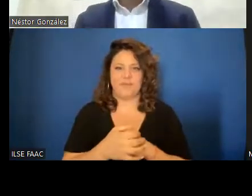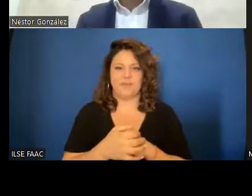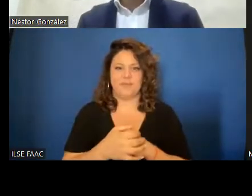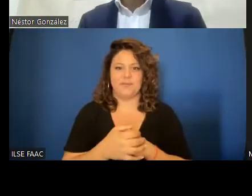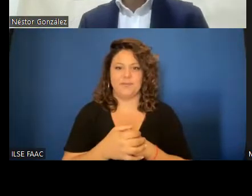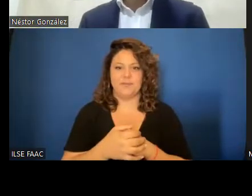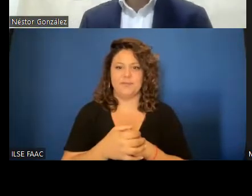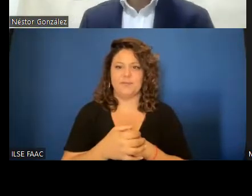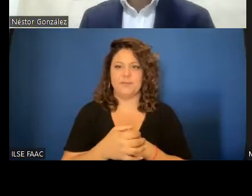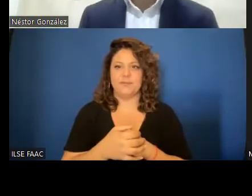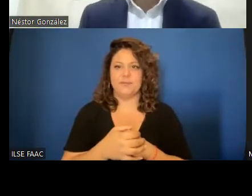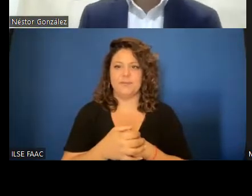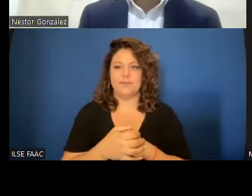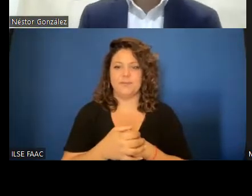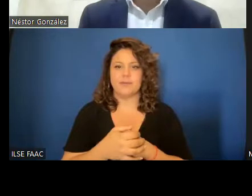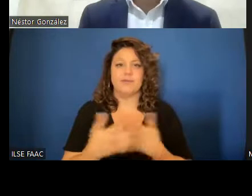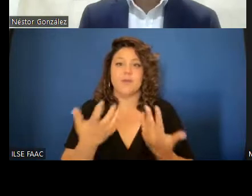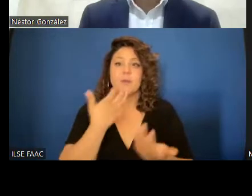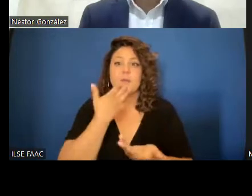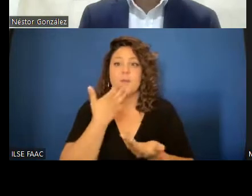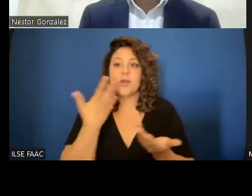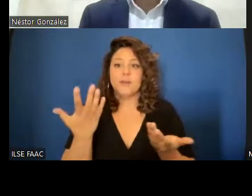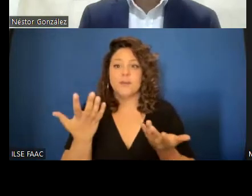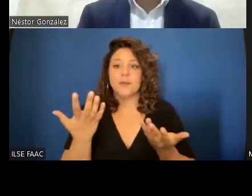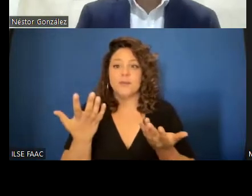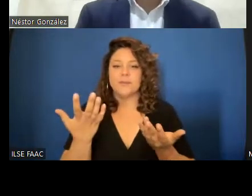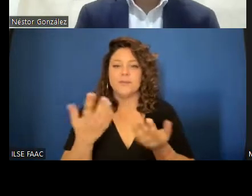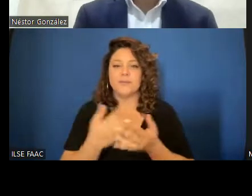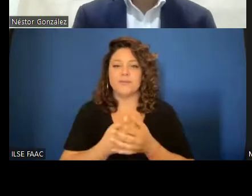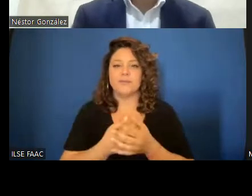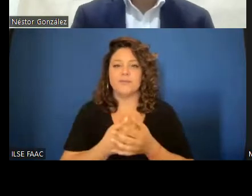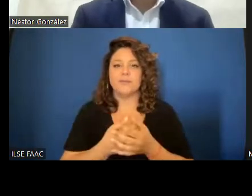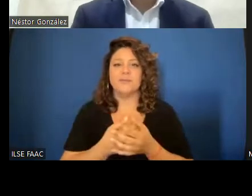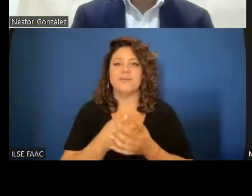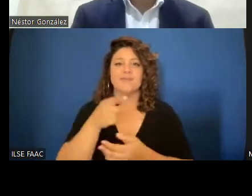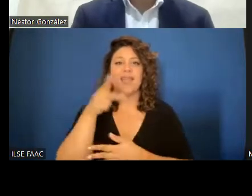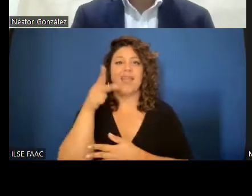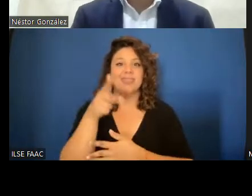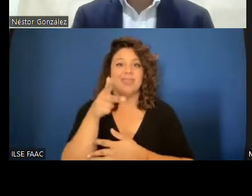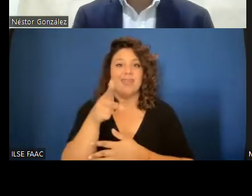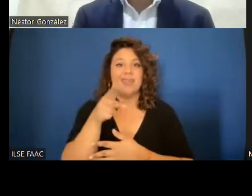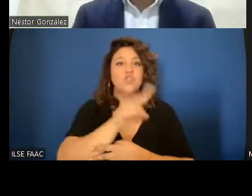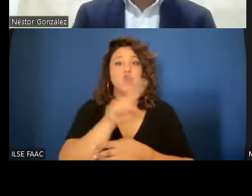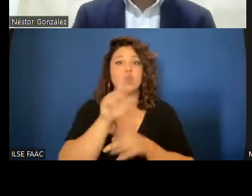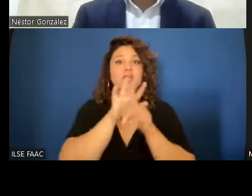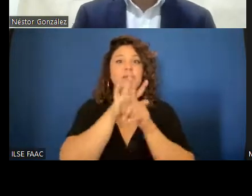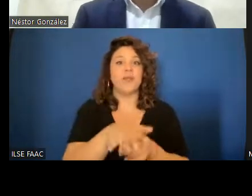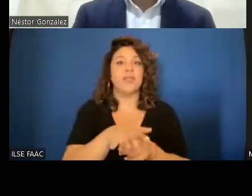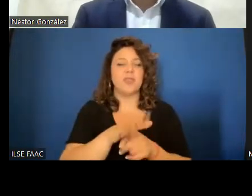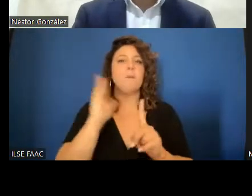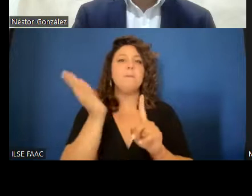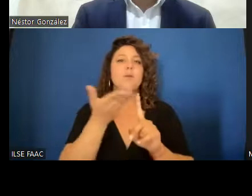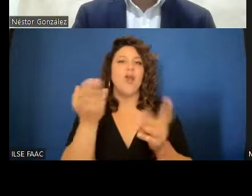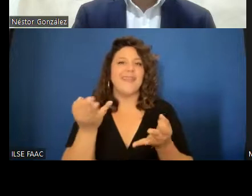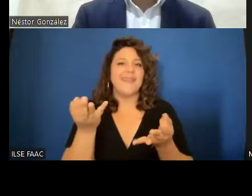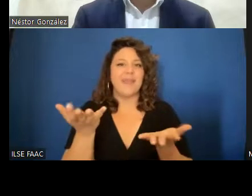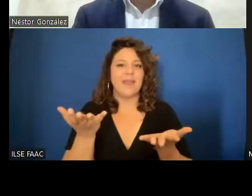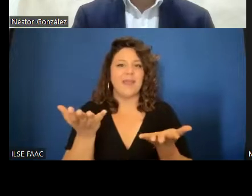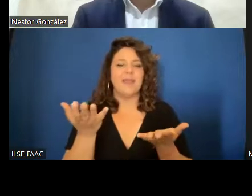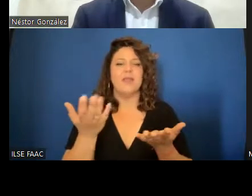de su discapacidad o por su enfermedad no quieren dejar de trabajar, sino que simplemente quieren que se les facilite el poder continuar esa actividad